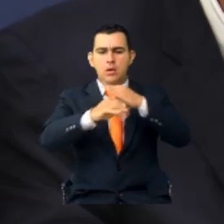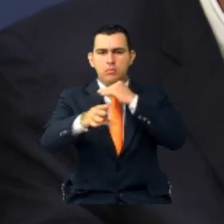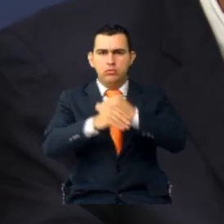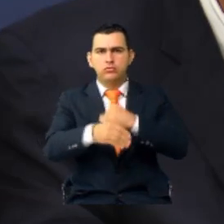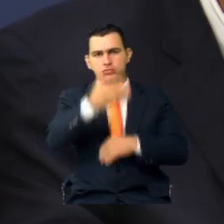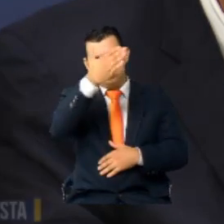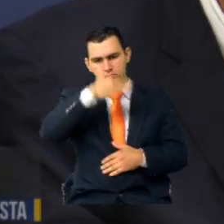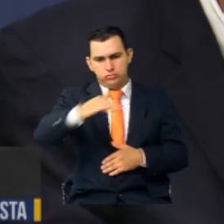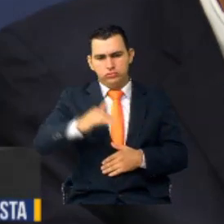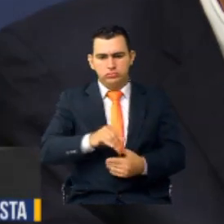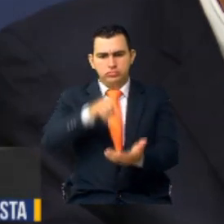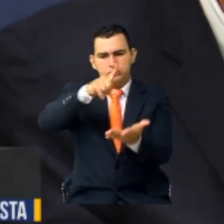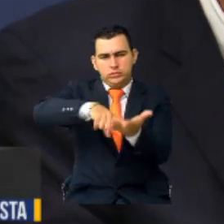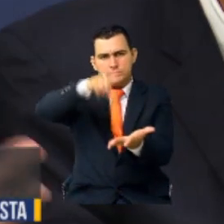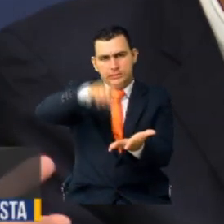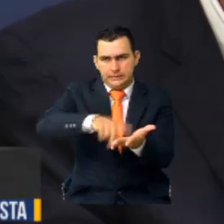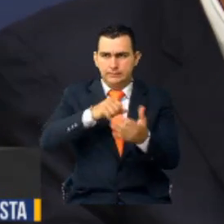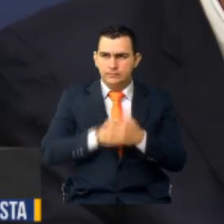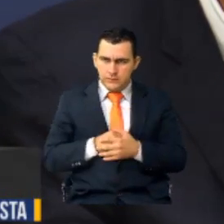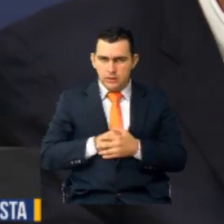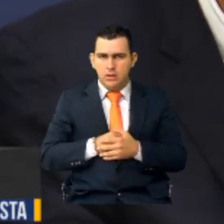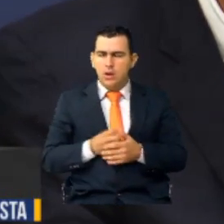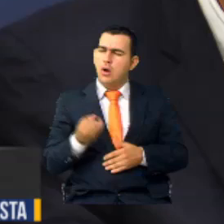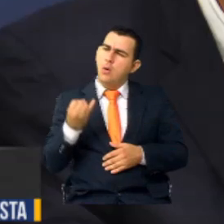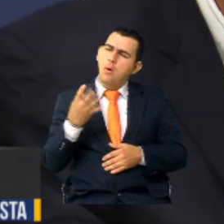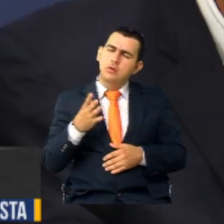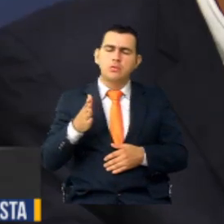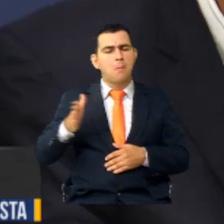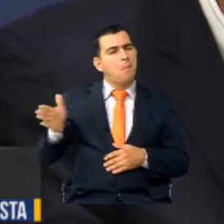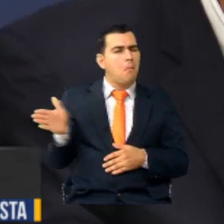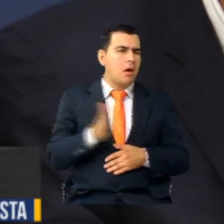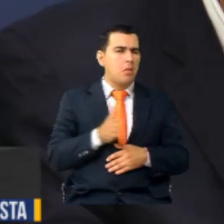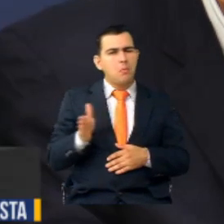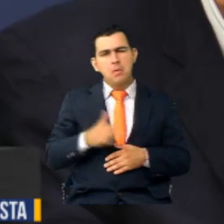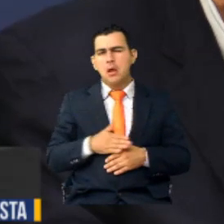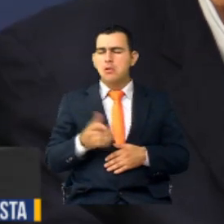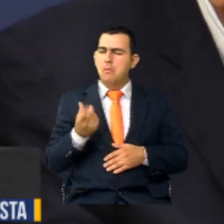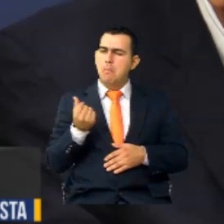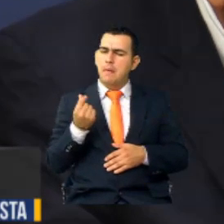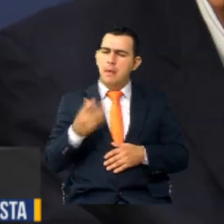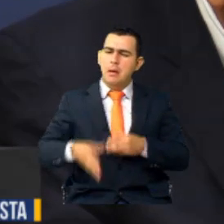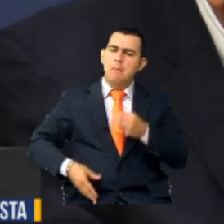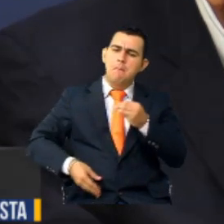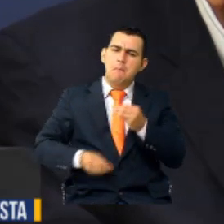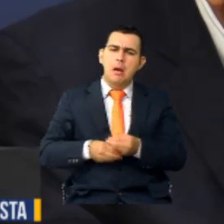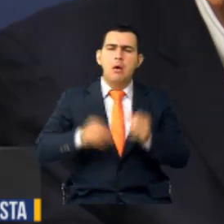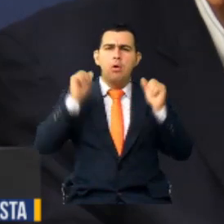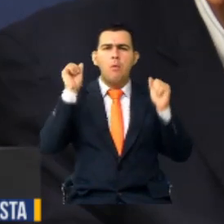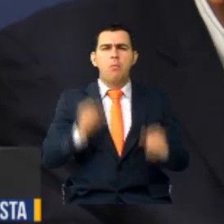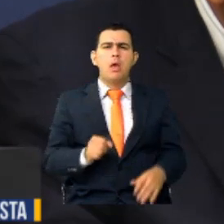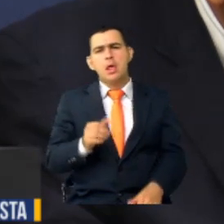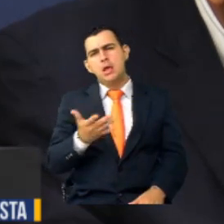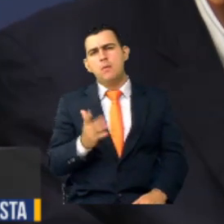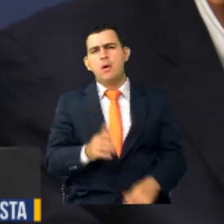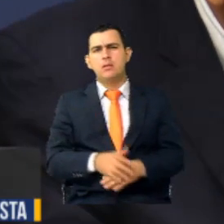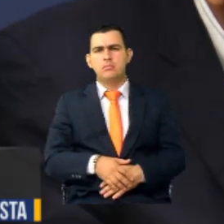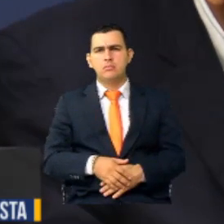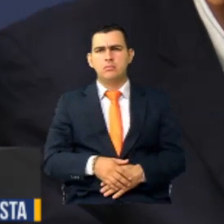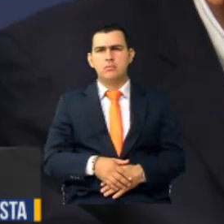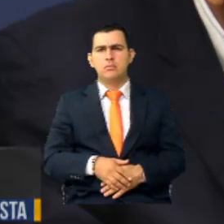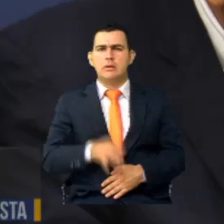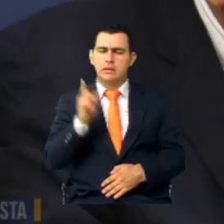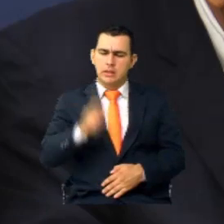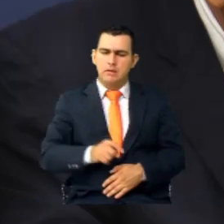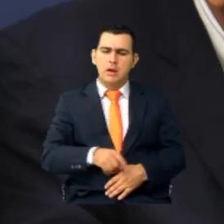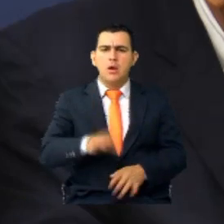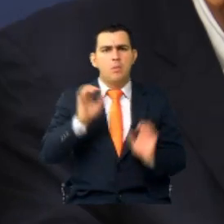ruta? En ese orden de ideas, ¿cuánto dinero del presupuesto del municipio de Barranca Bermeja destinaría para que se pudieran